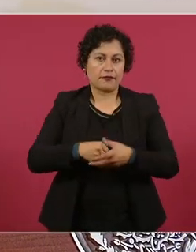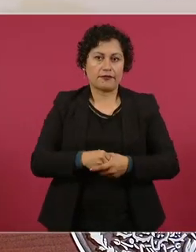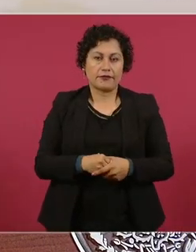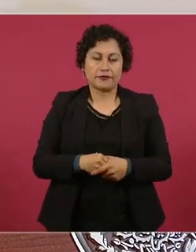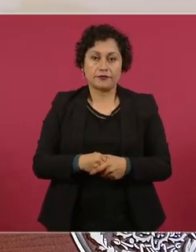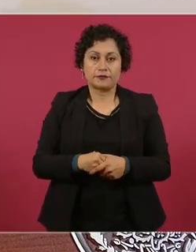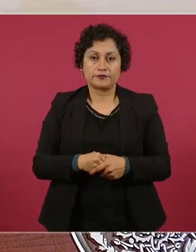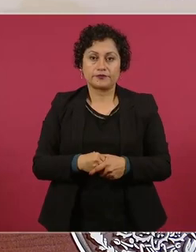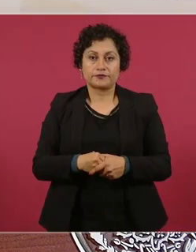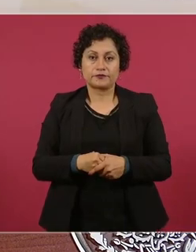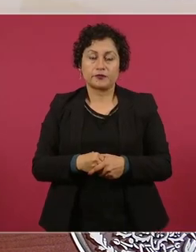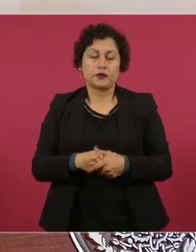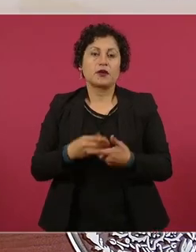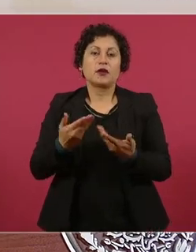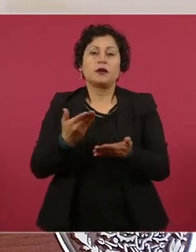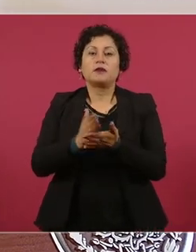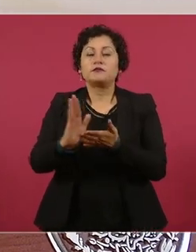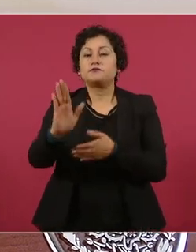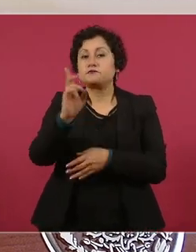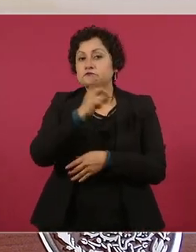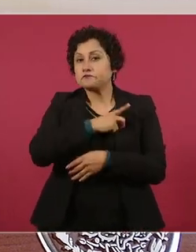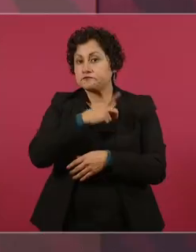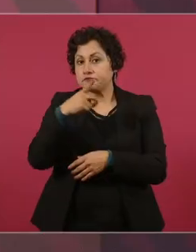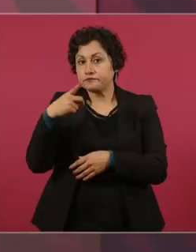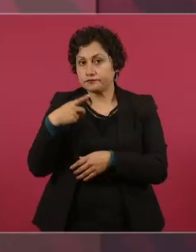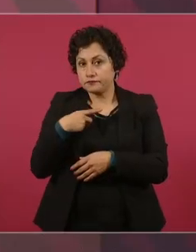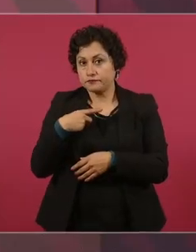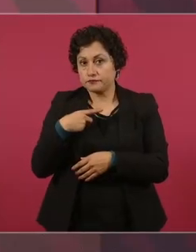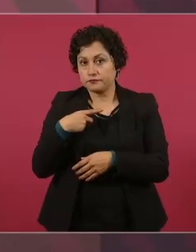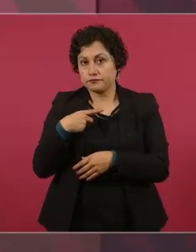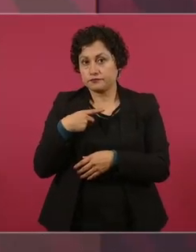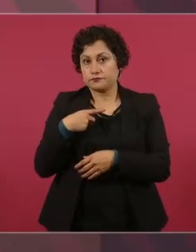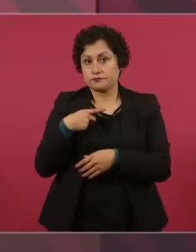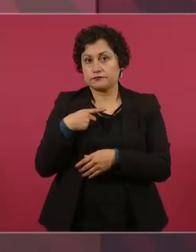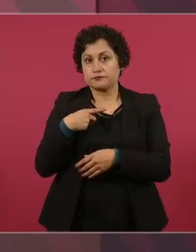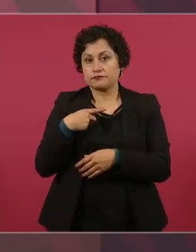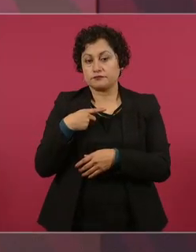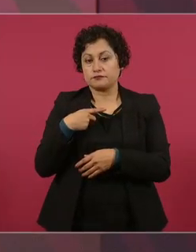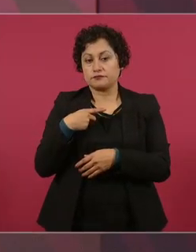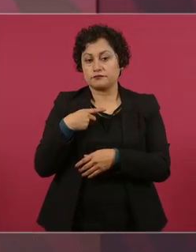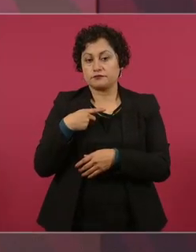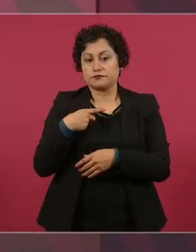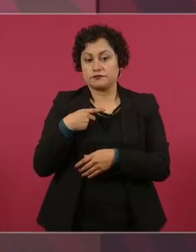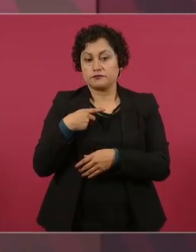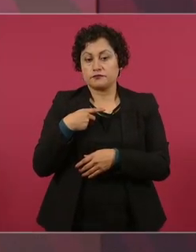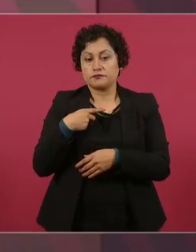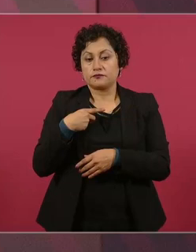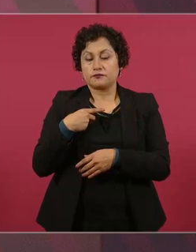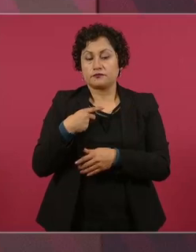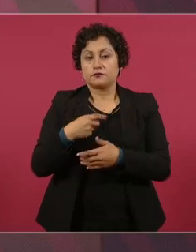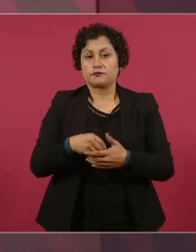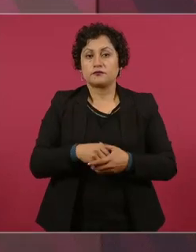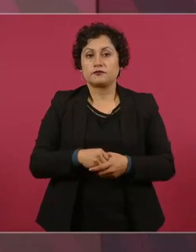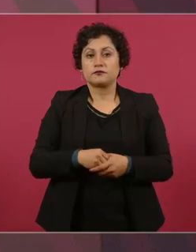y y tiene que cumplir con